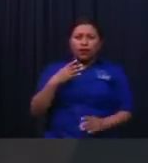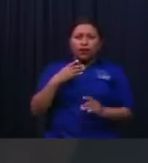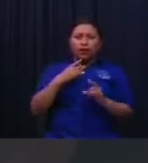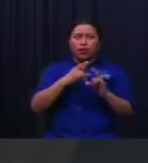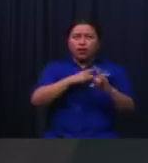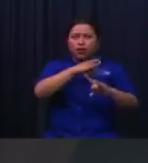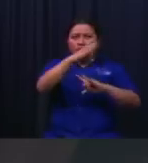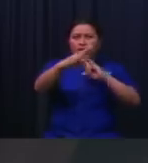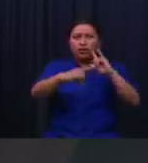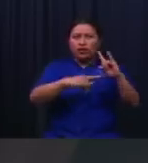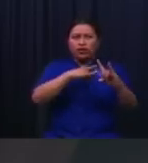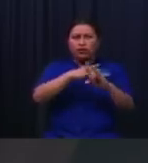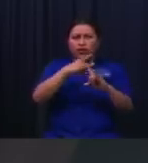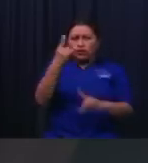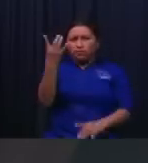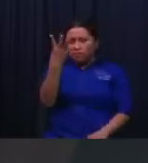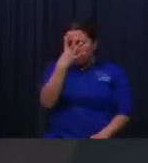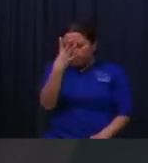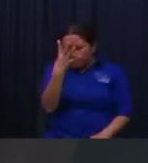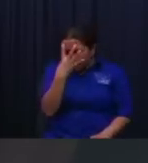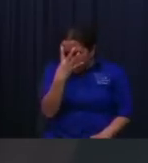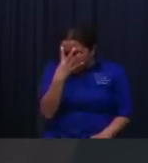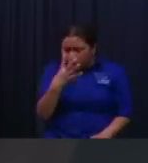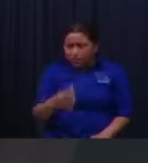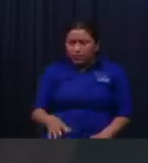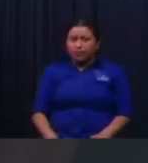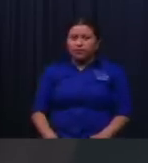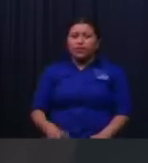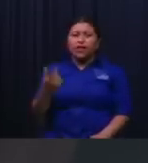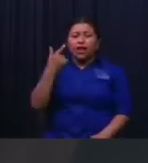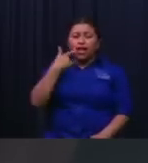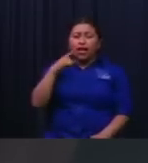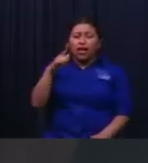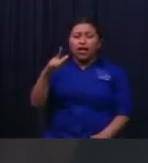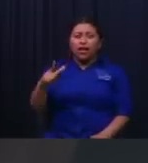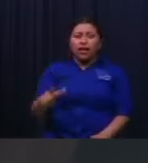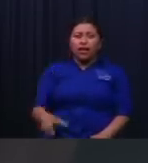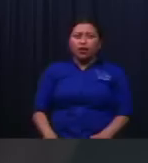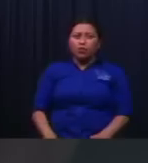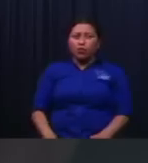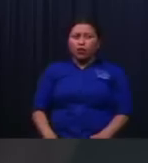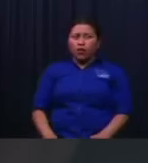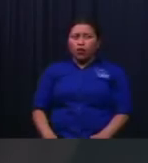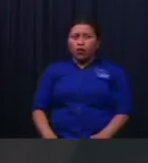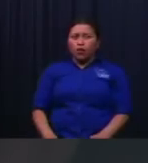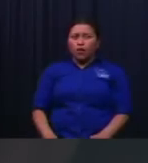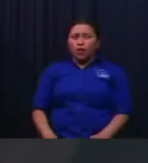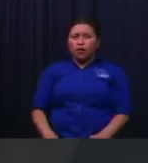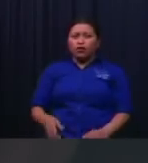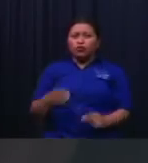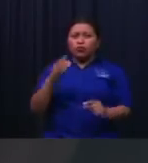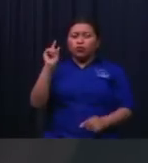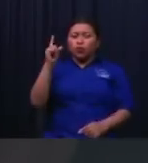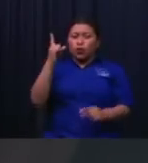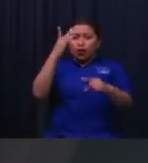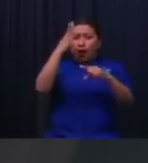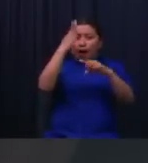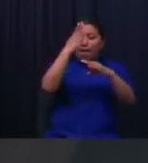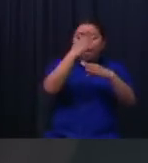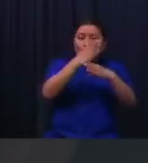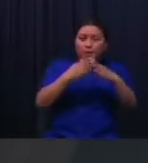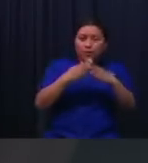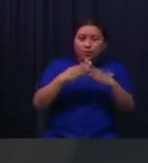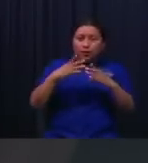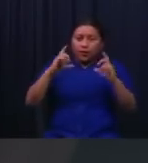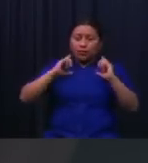universo de qué? De la iniquidad. La lengua es uno solo de nuestros miembros, pero contamina todo el cuerpo.